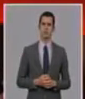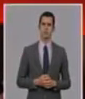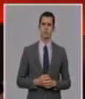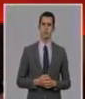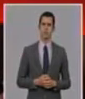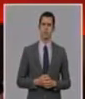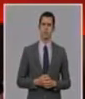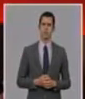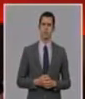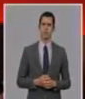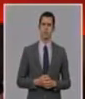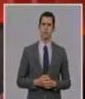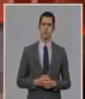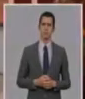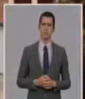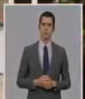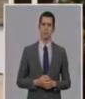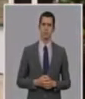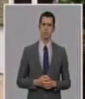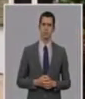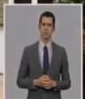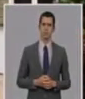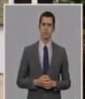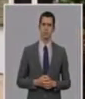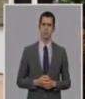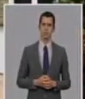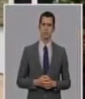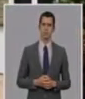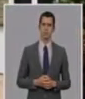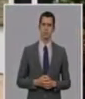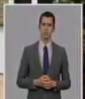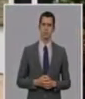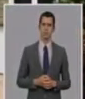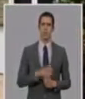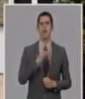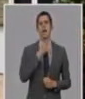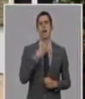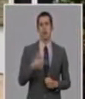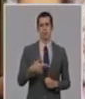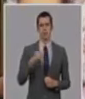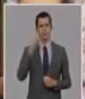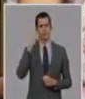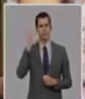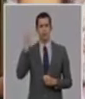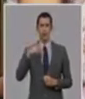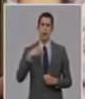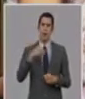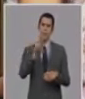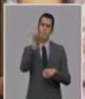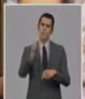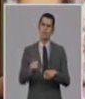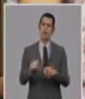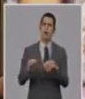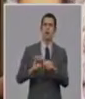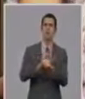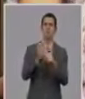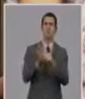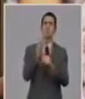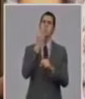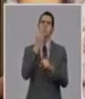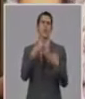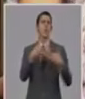que dentro de los pacientes de más alto riesgo están precisamente los pacientes que presentan